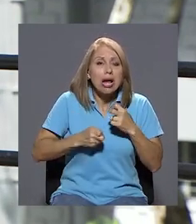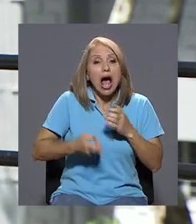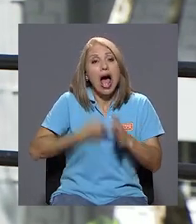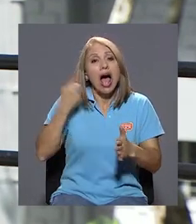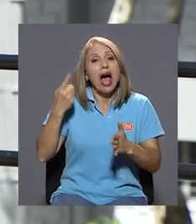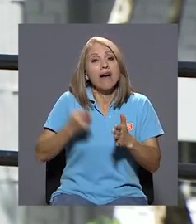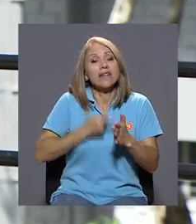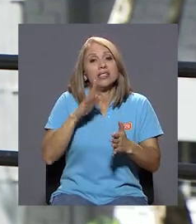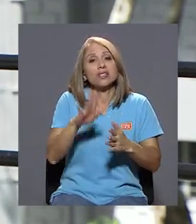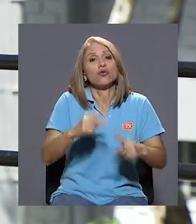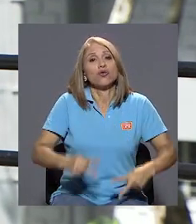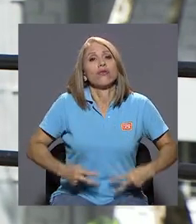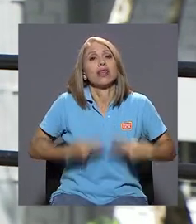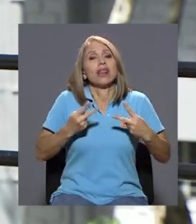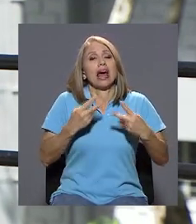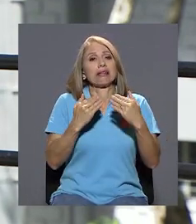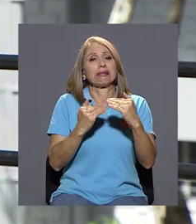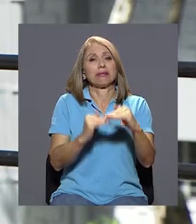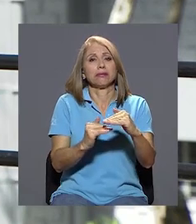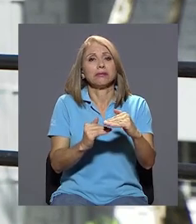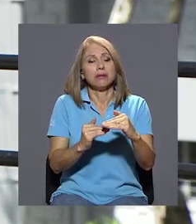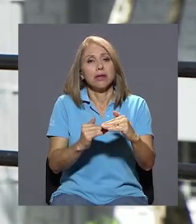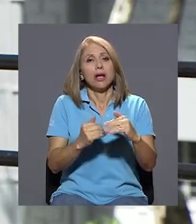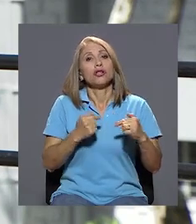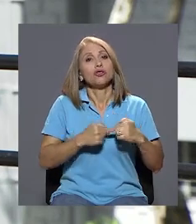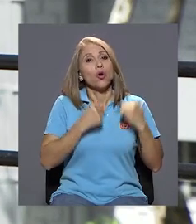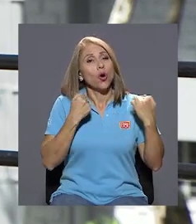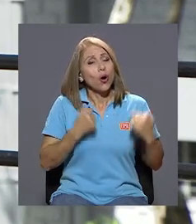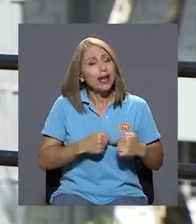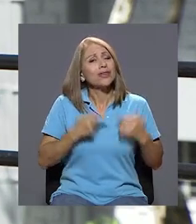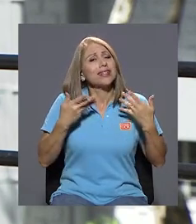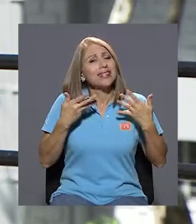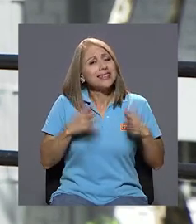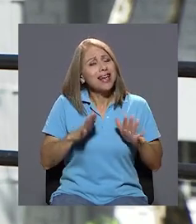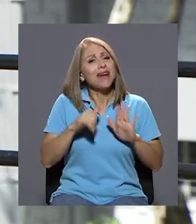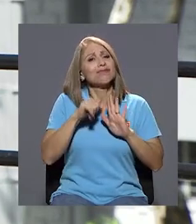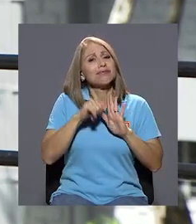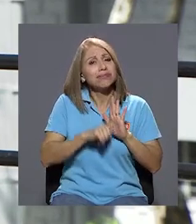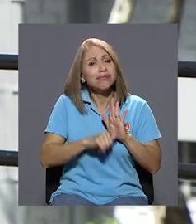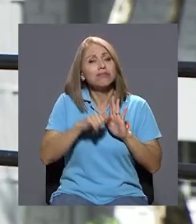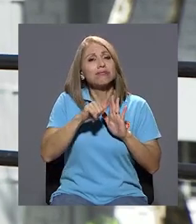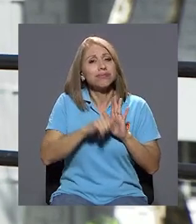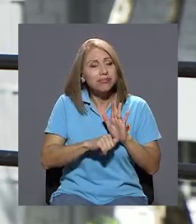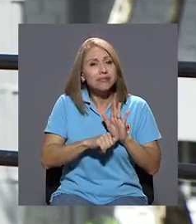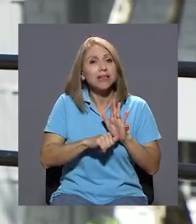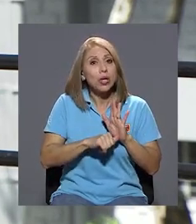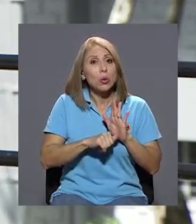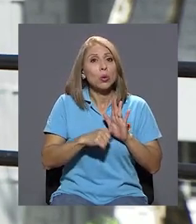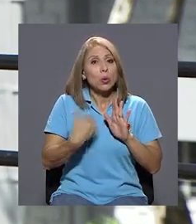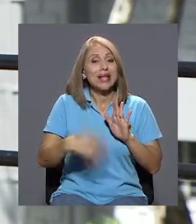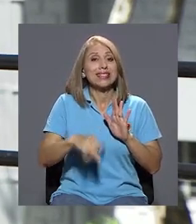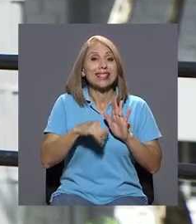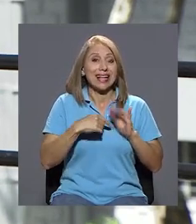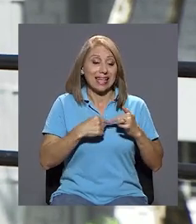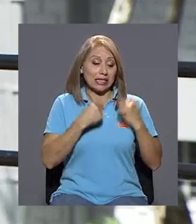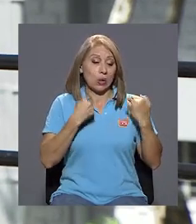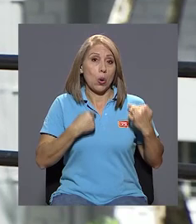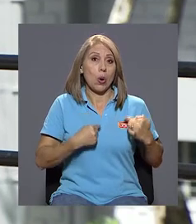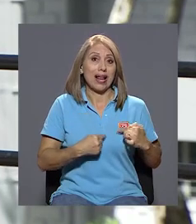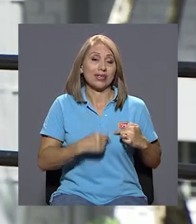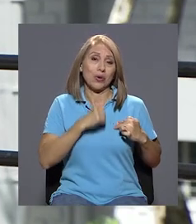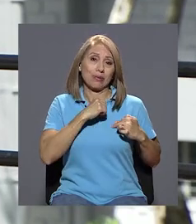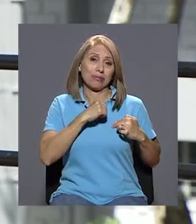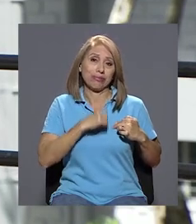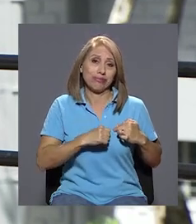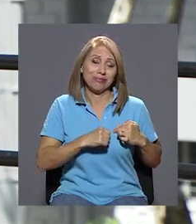conlleva una vida a veces un poco condicionada, uh-huh. Son corazones que han pasado por procedimientos quirúrgicos, ¿verdad? Si les hacen operaciones